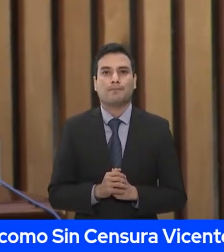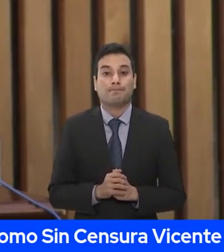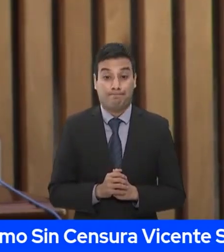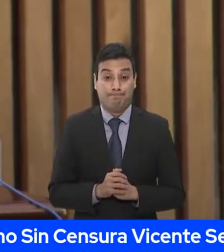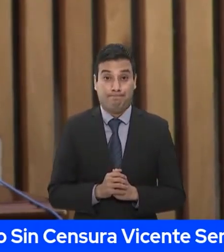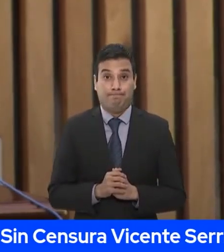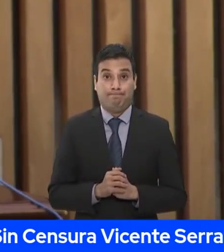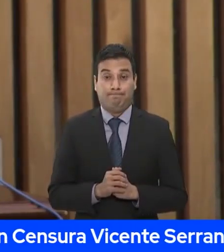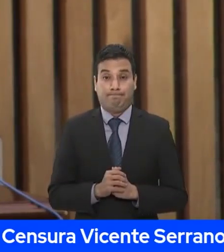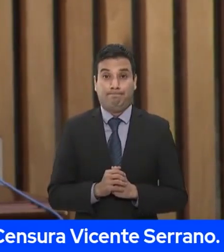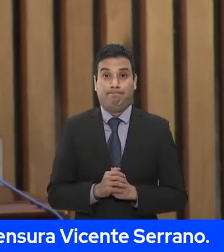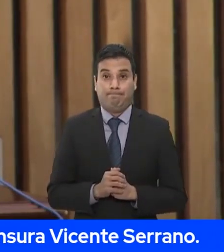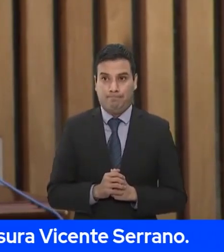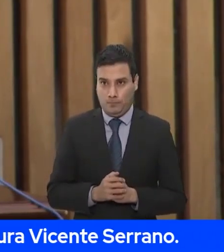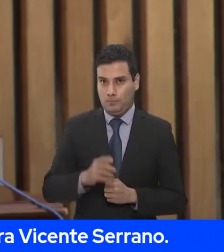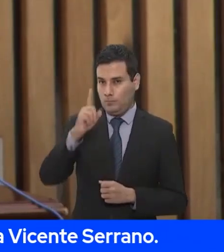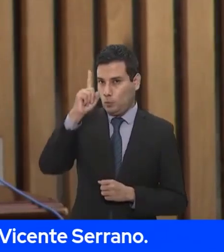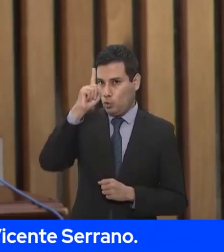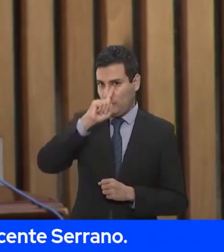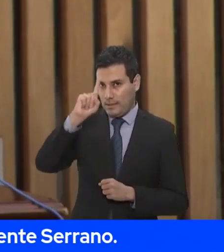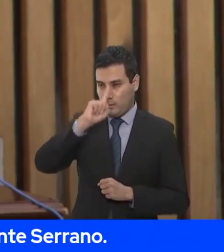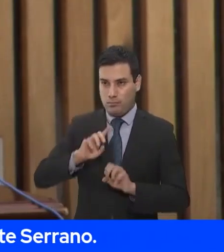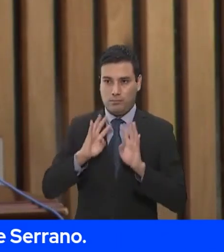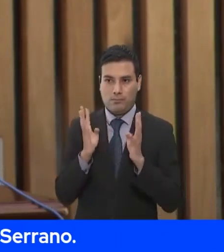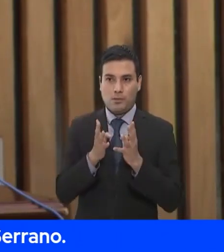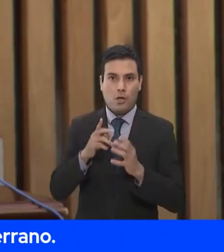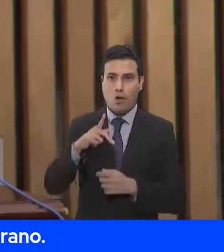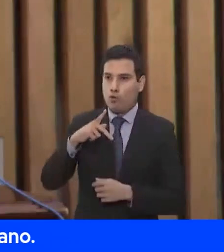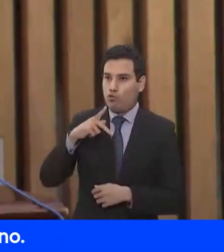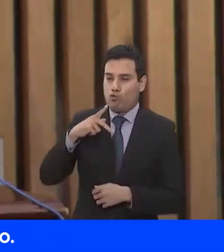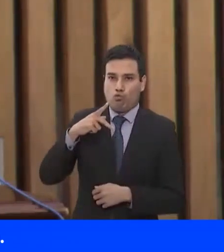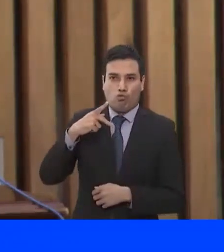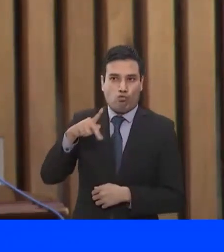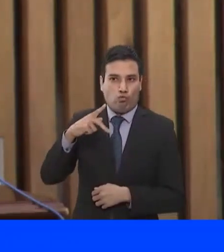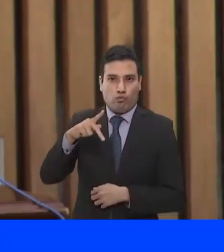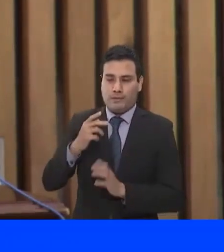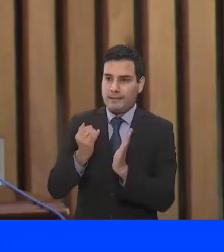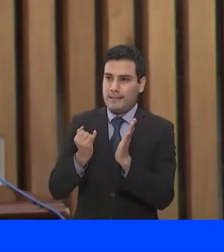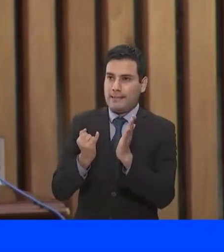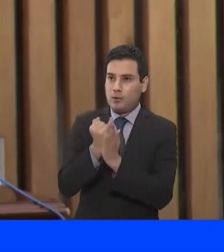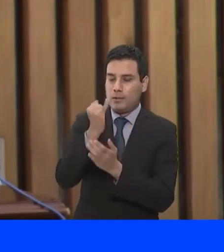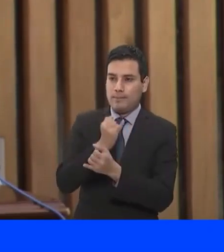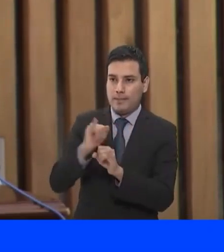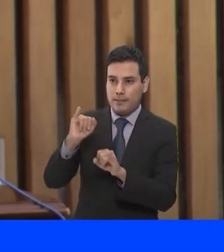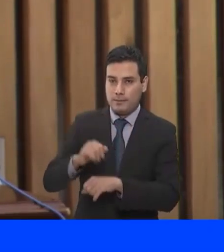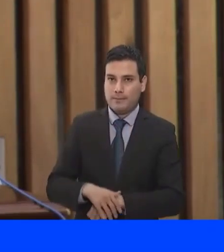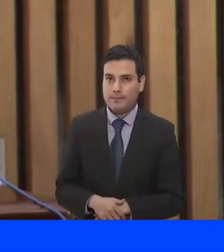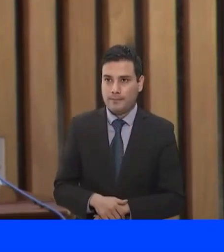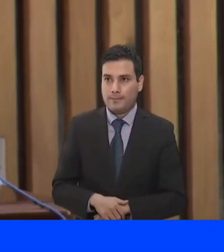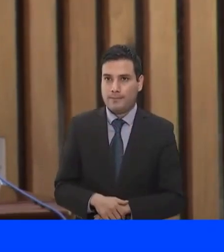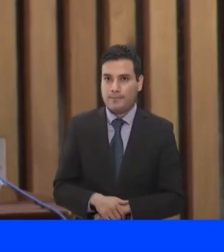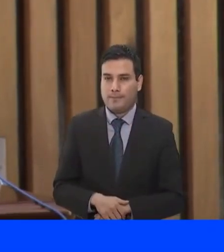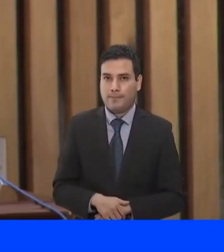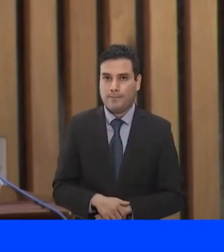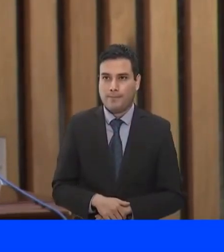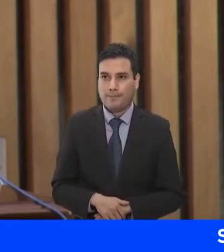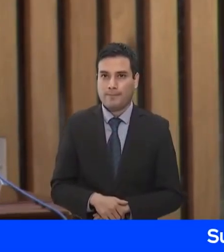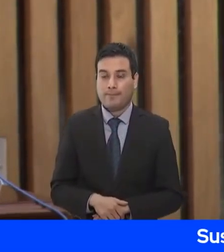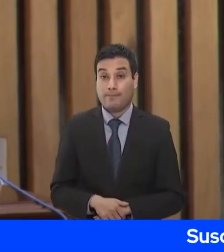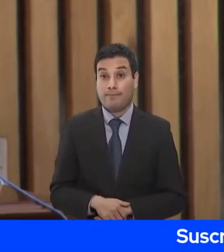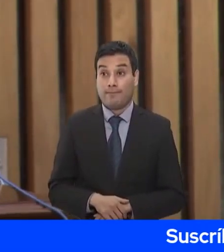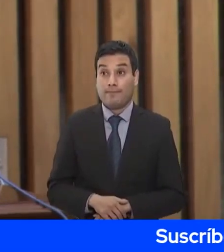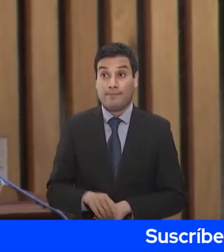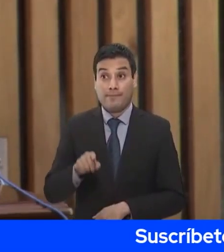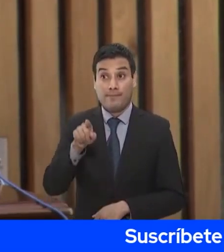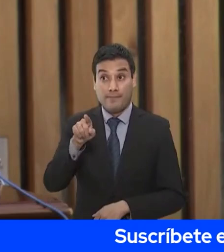este órgano constitucional autónomo de rechazar la organización de procesos electivos que no reúnan